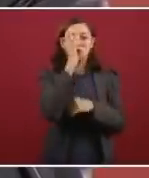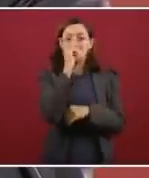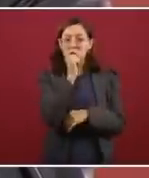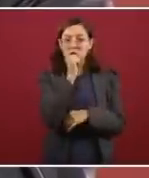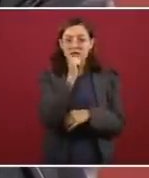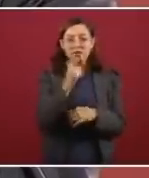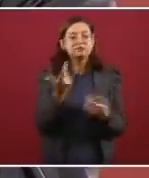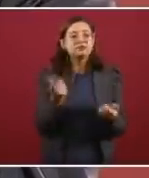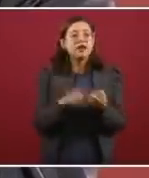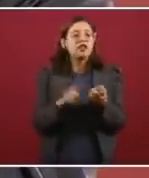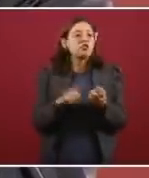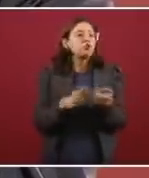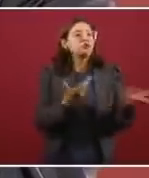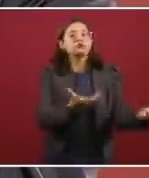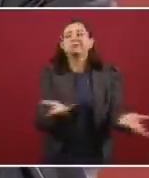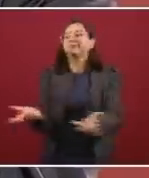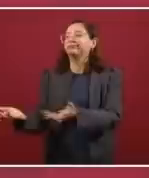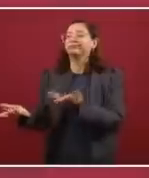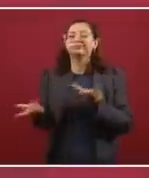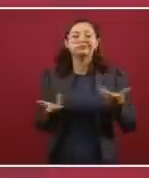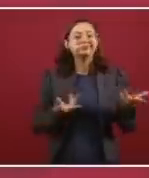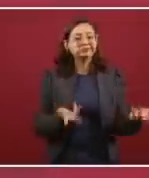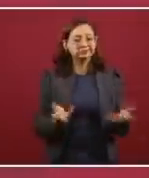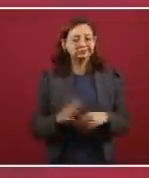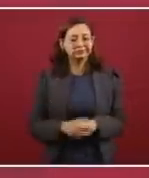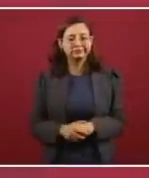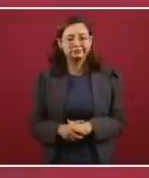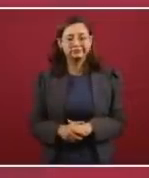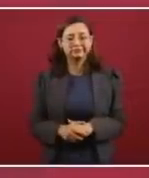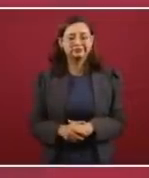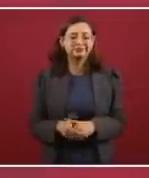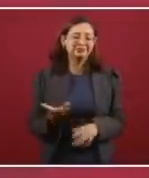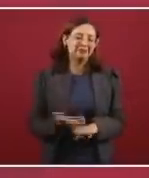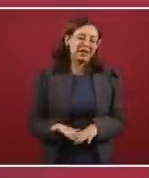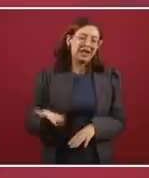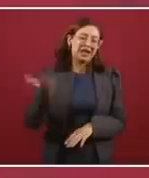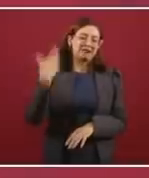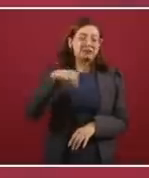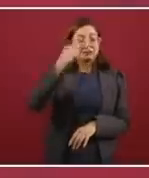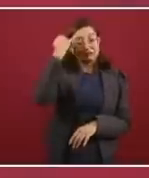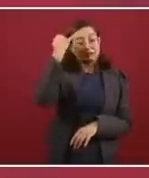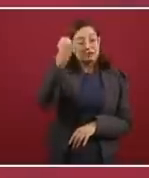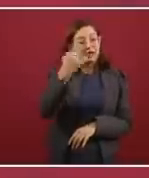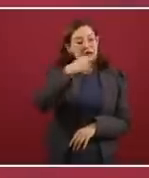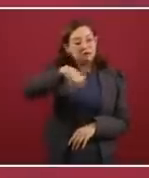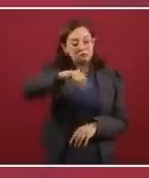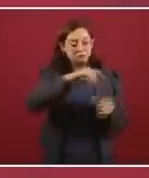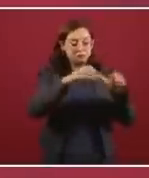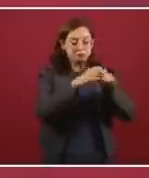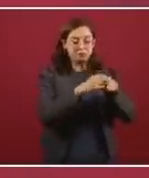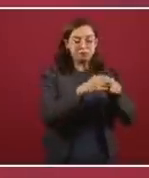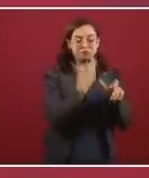La visión tecnocrática que quisieron imponer